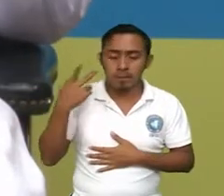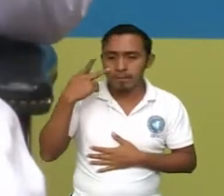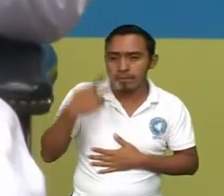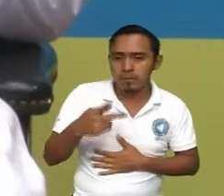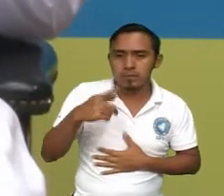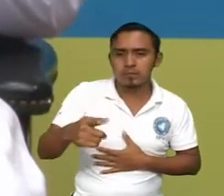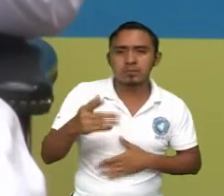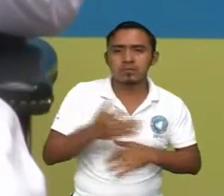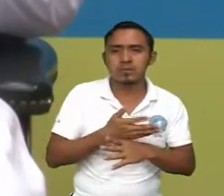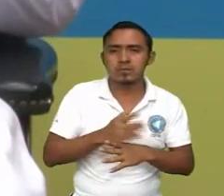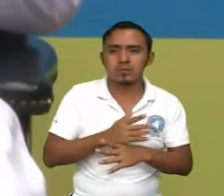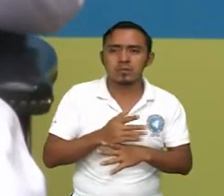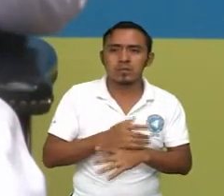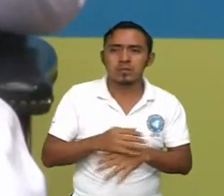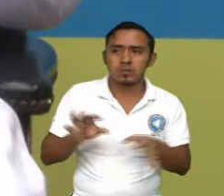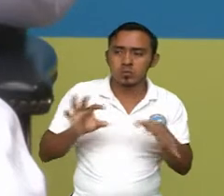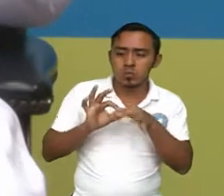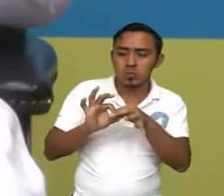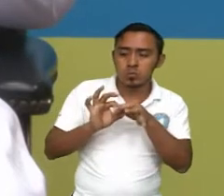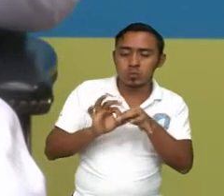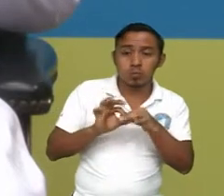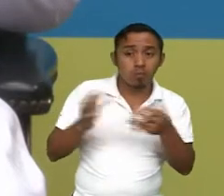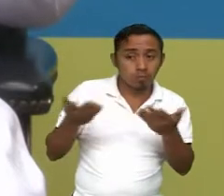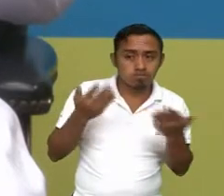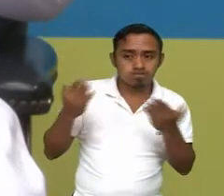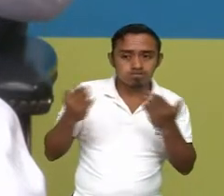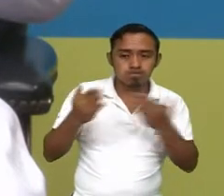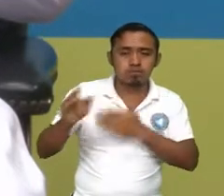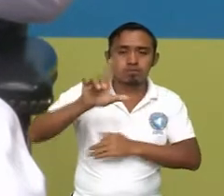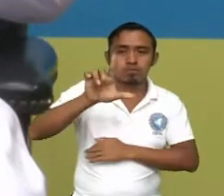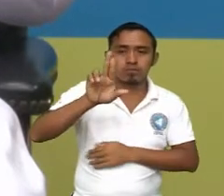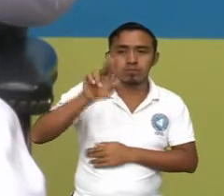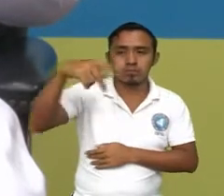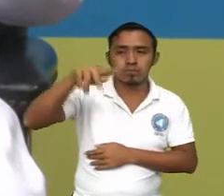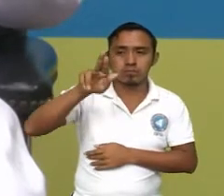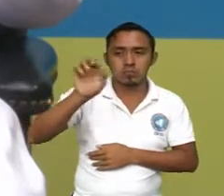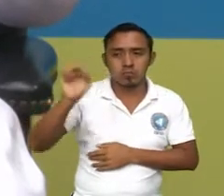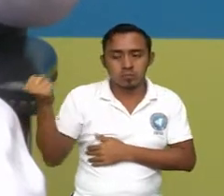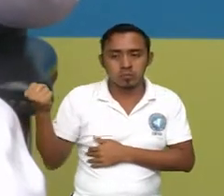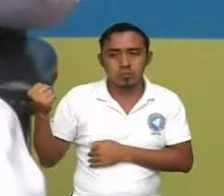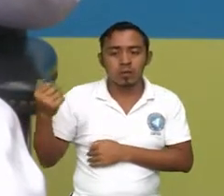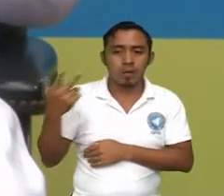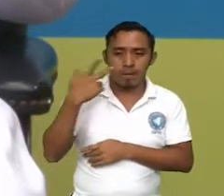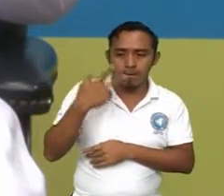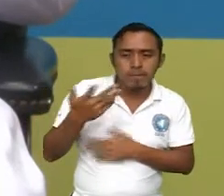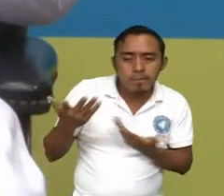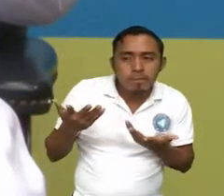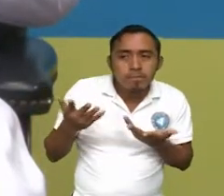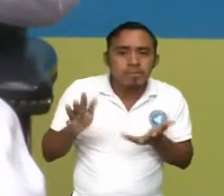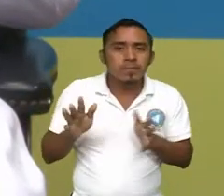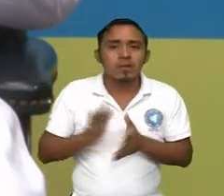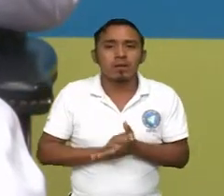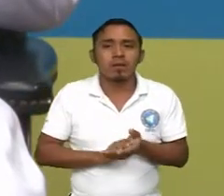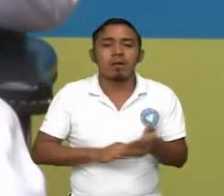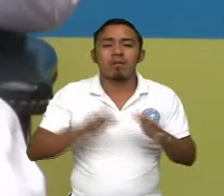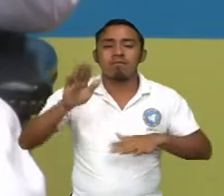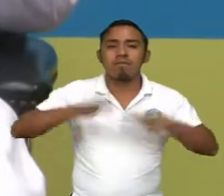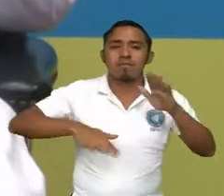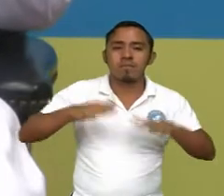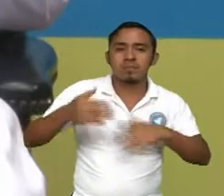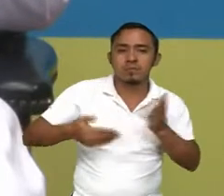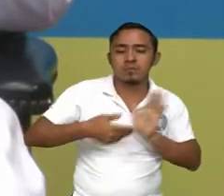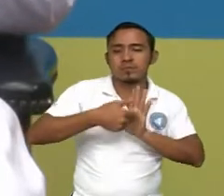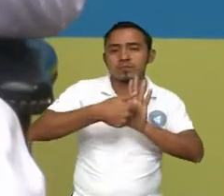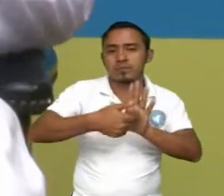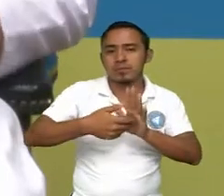están cerca de los del lupus pues entonces también por eso aparece una aparece a los otros pero a veces la manifestación suele ser